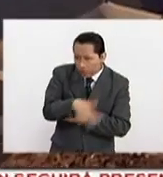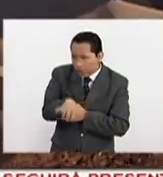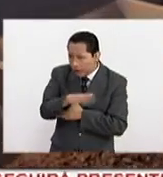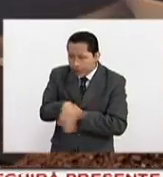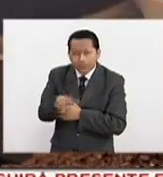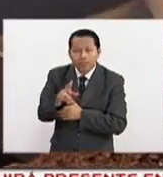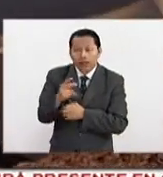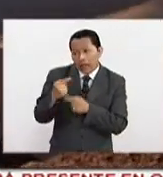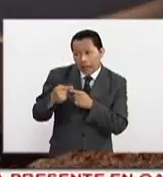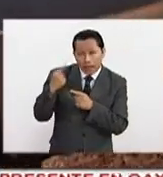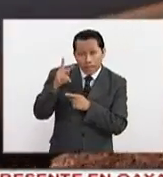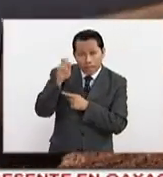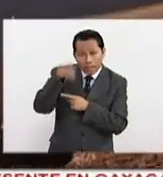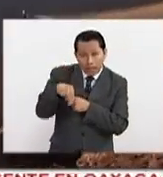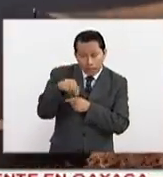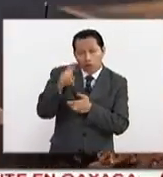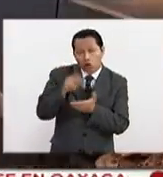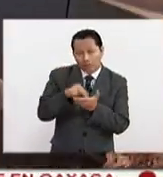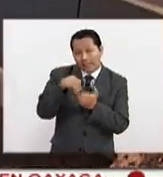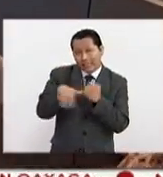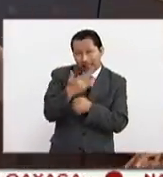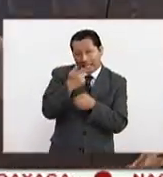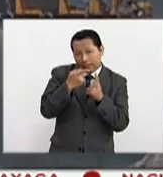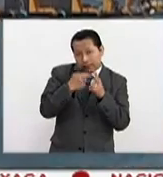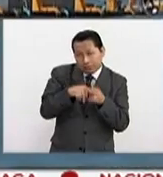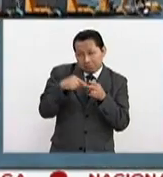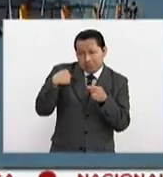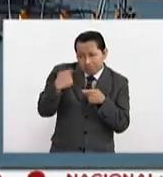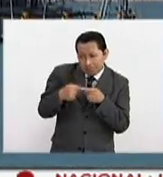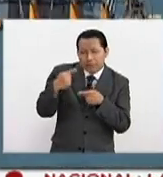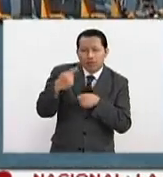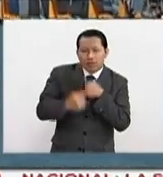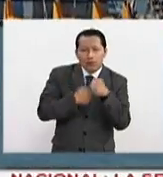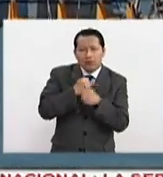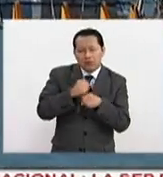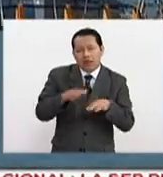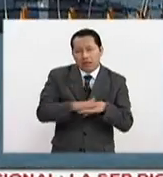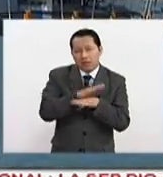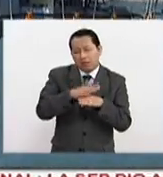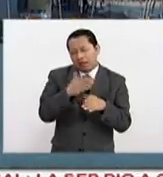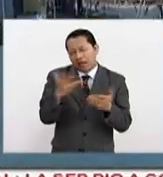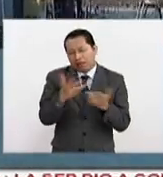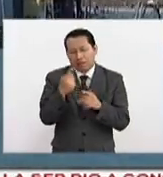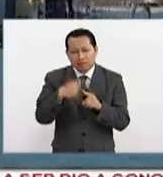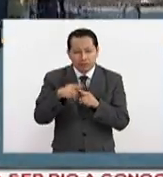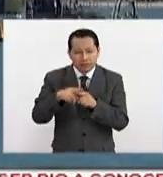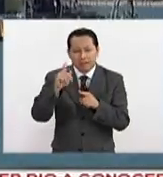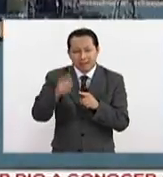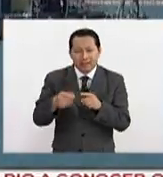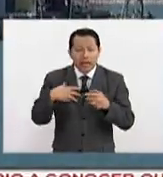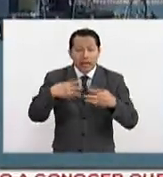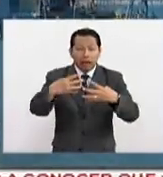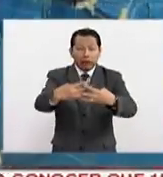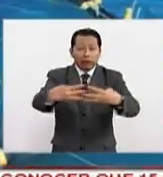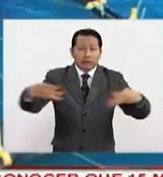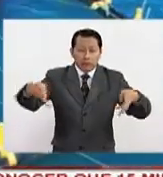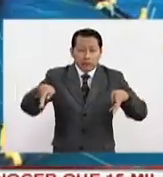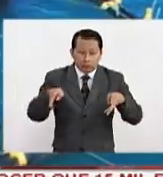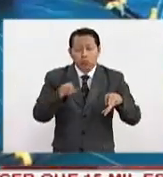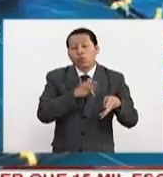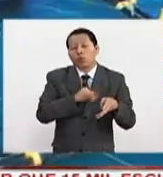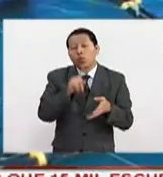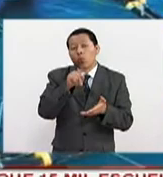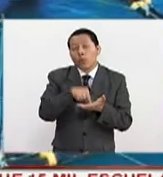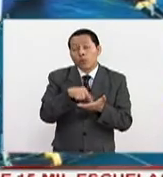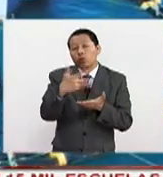inició en 2015 y durante 2 años se han realizado diversas acciones, como la instalación de esta cerca que se construye a 1.5